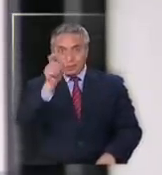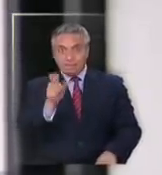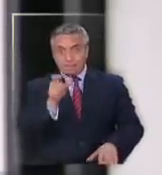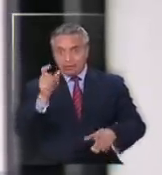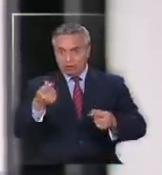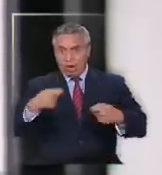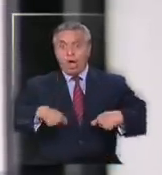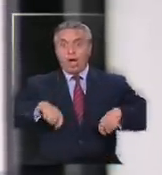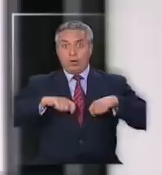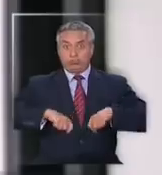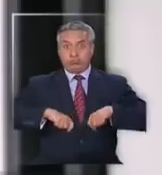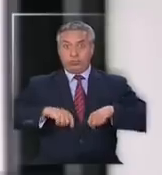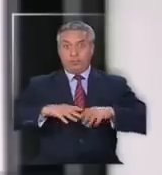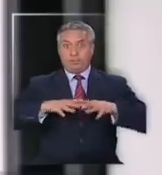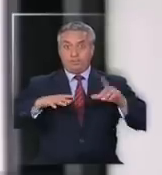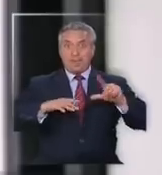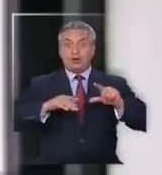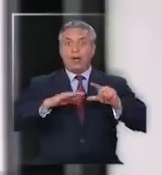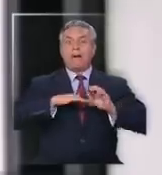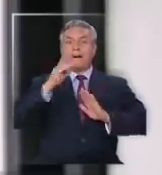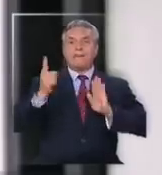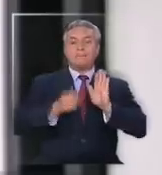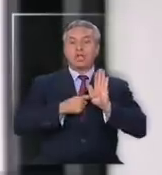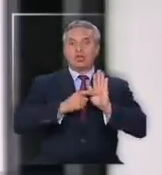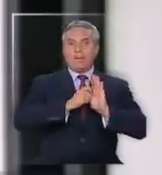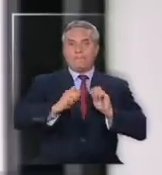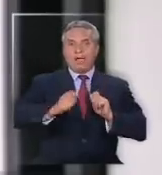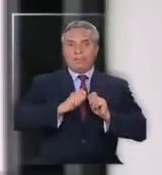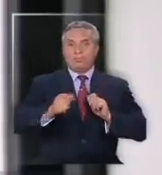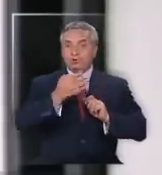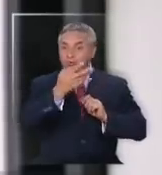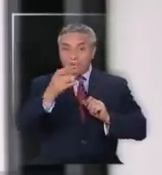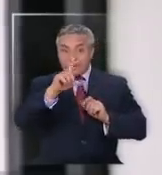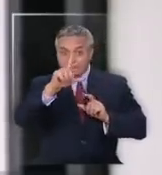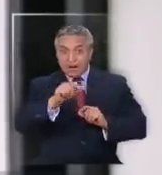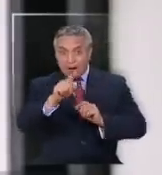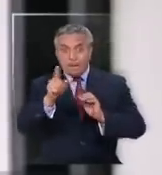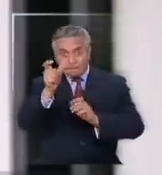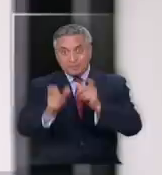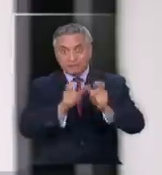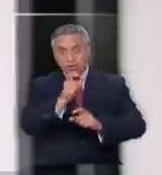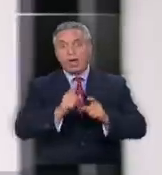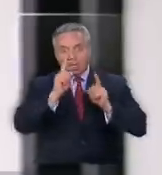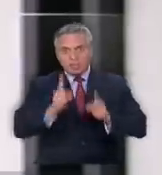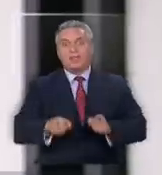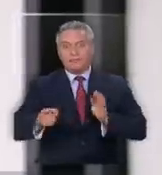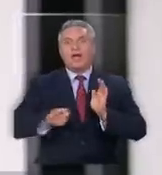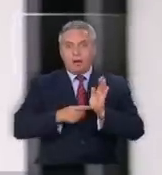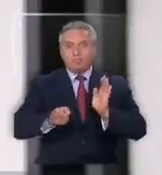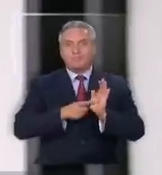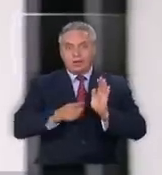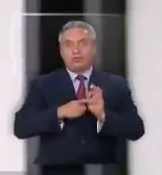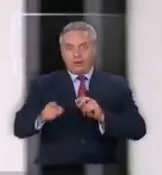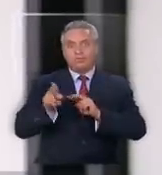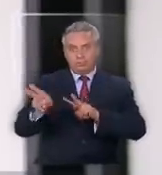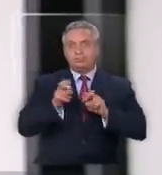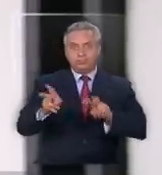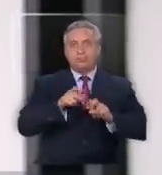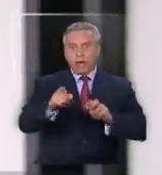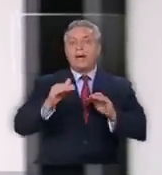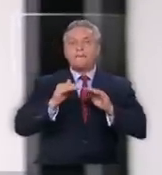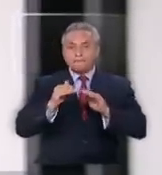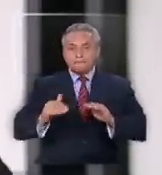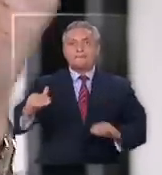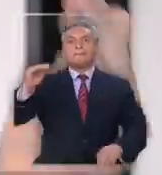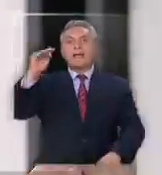ingresos pagó más impuestos, pero lo que ese número menor de personas tuvo que tributar, obviamente fue